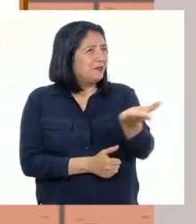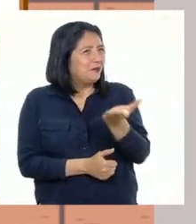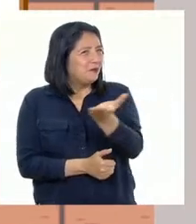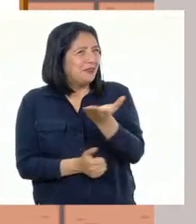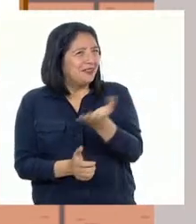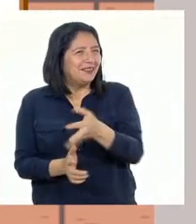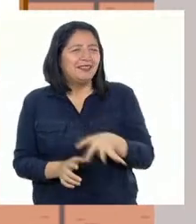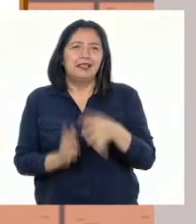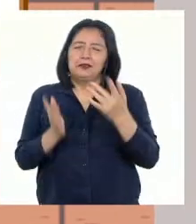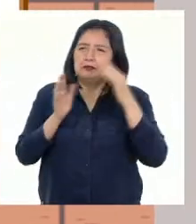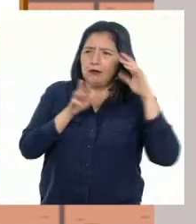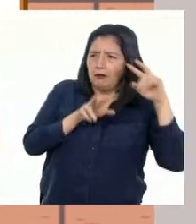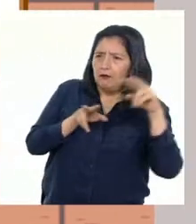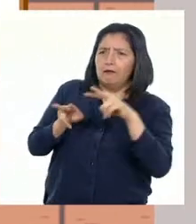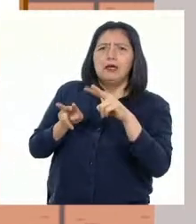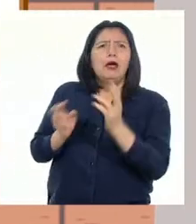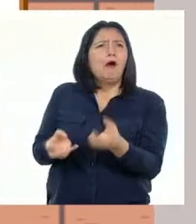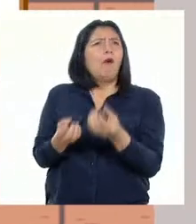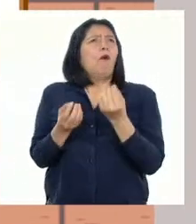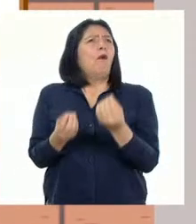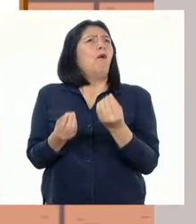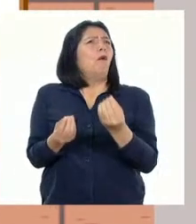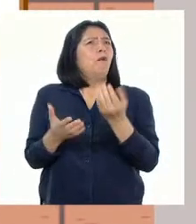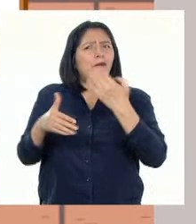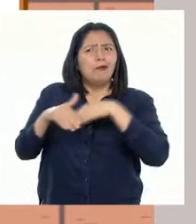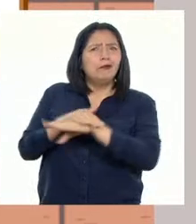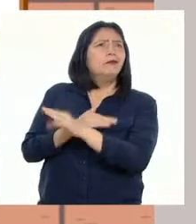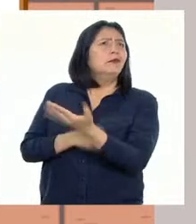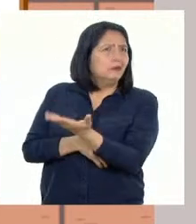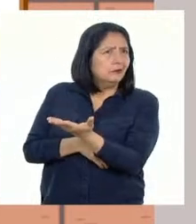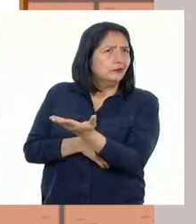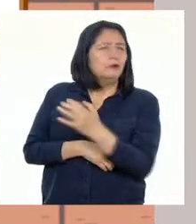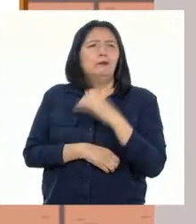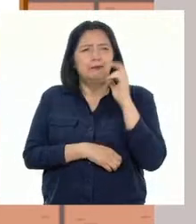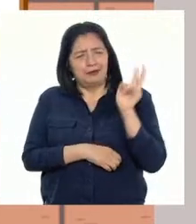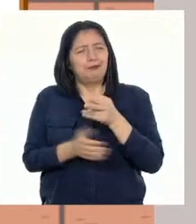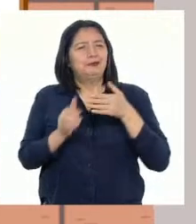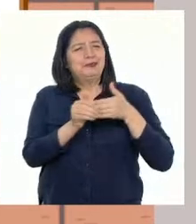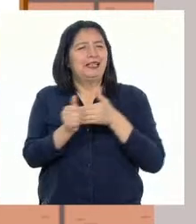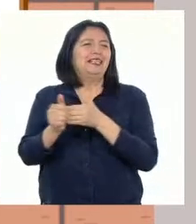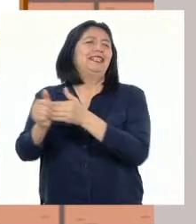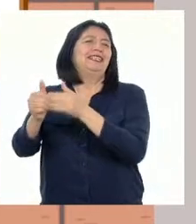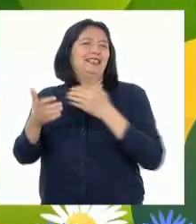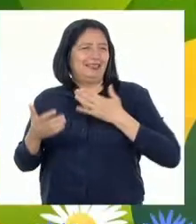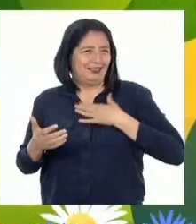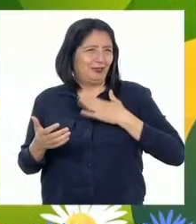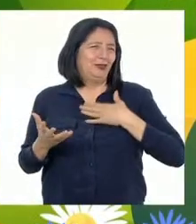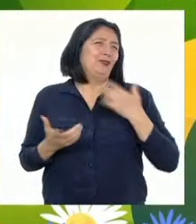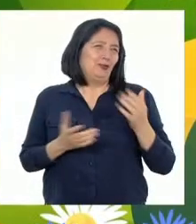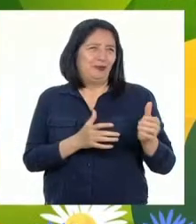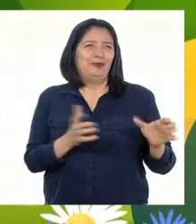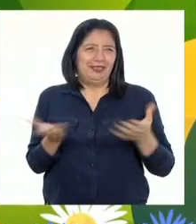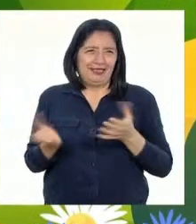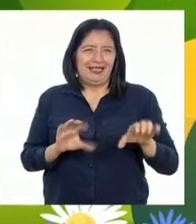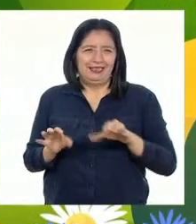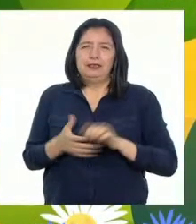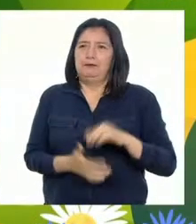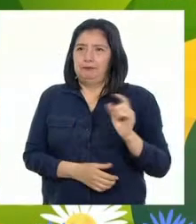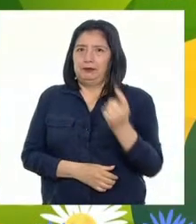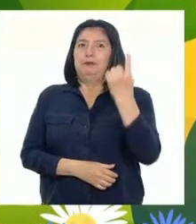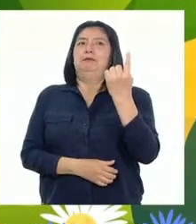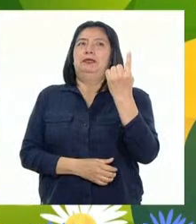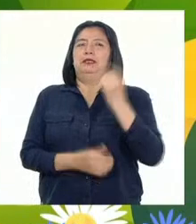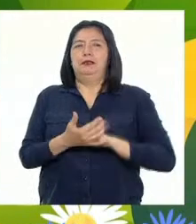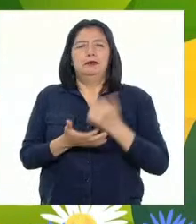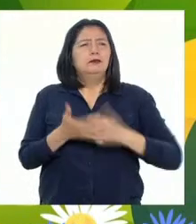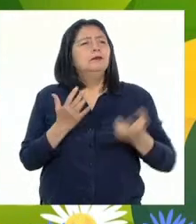especiales, tengan una vista de cómo es todo por dentro. Comencemos esta guía turística conmigo. Primero vamos a dar